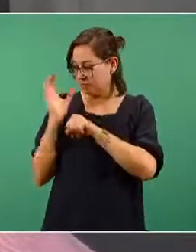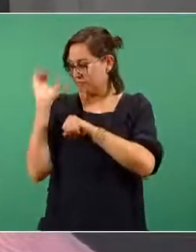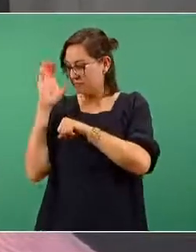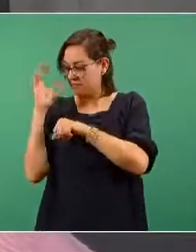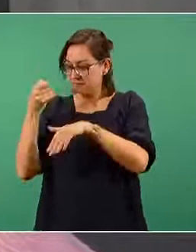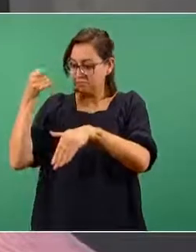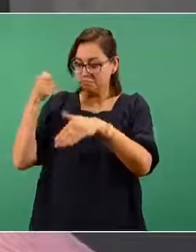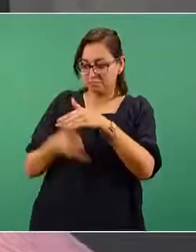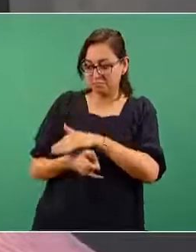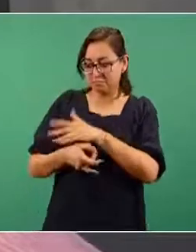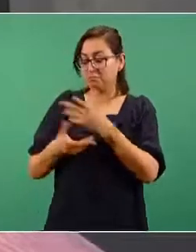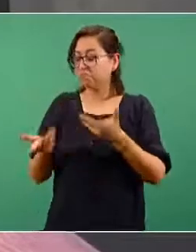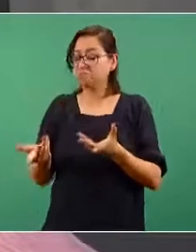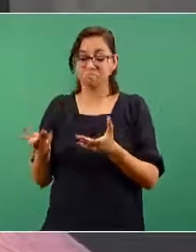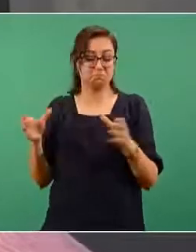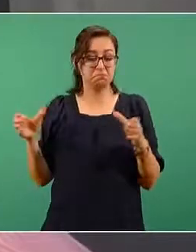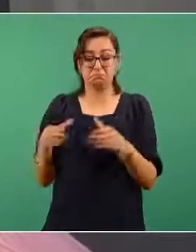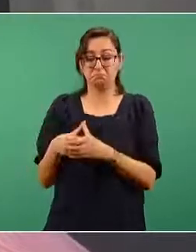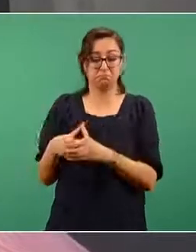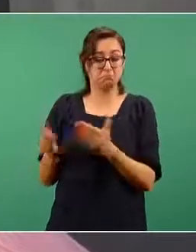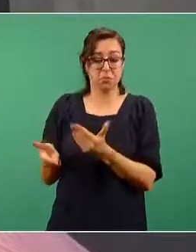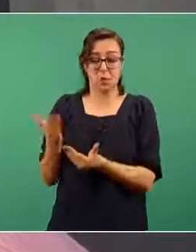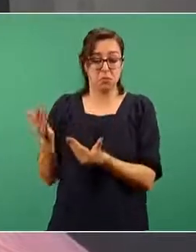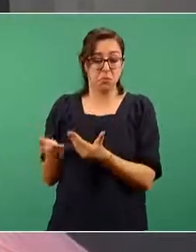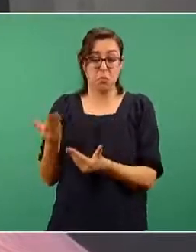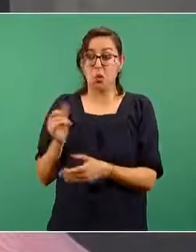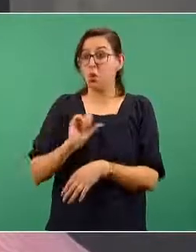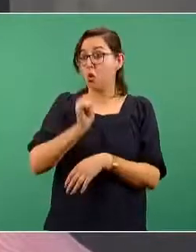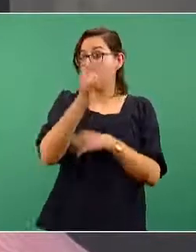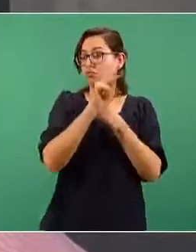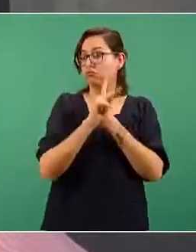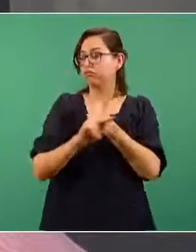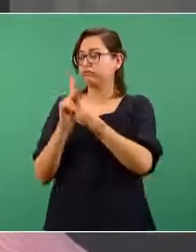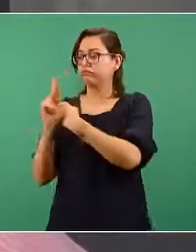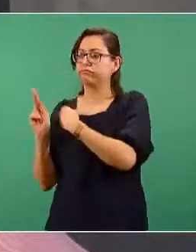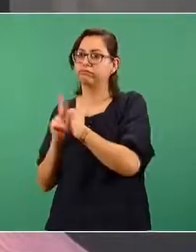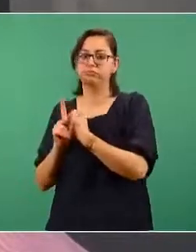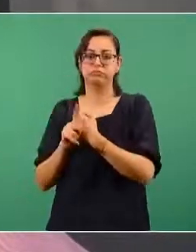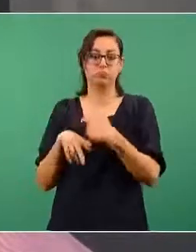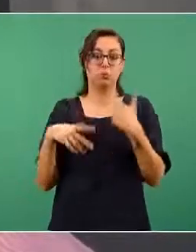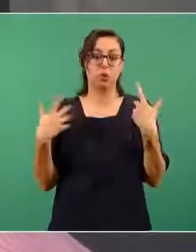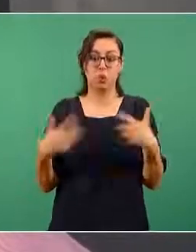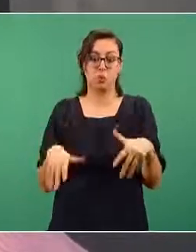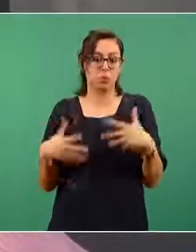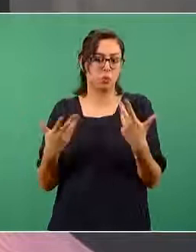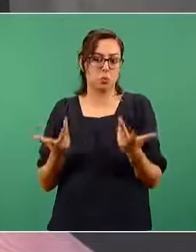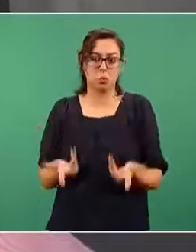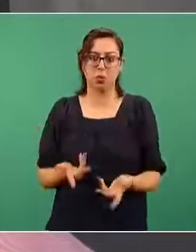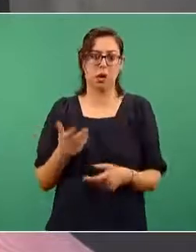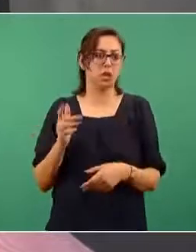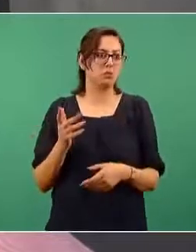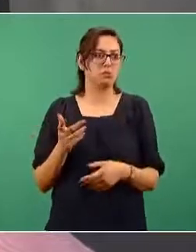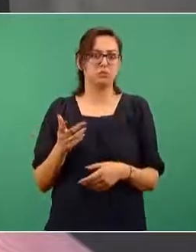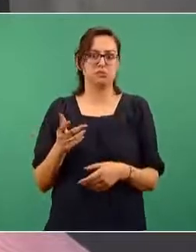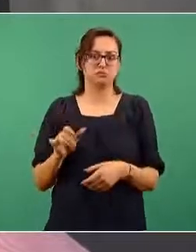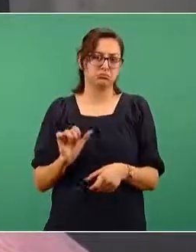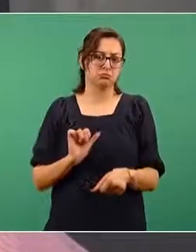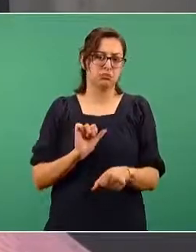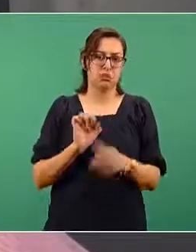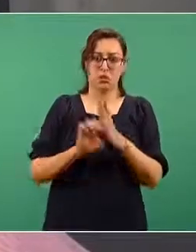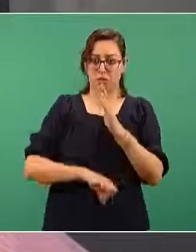es sustancialmente pequeño si nos comparamos con otros países de ingresos semejantes. Argentina, por